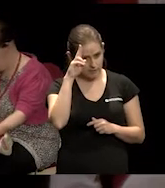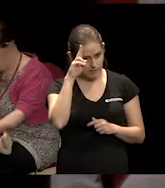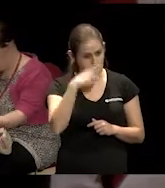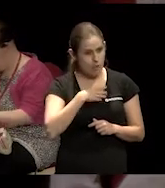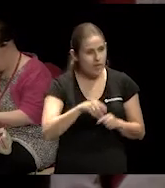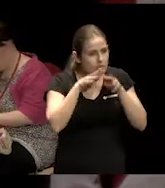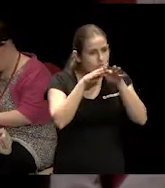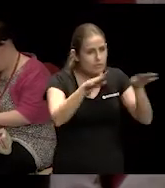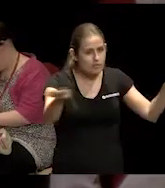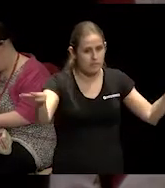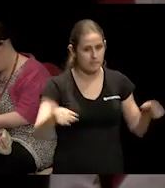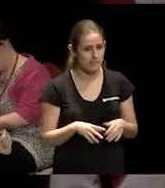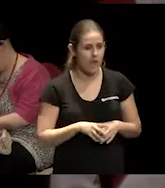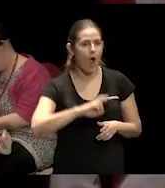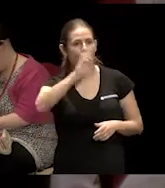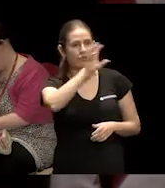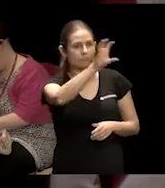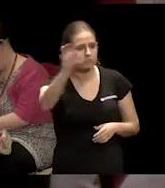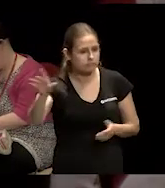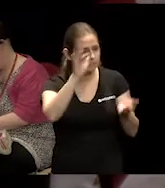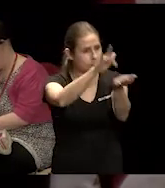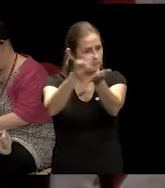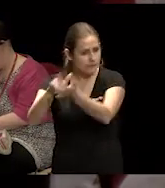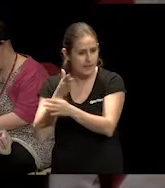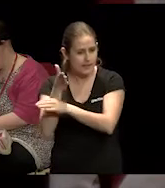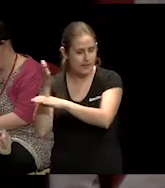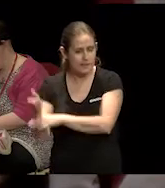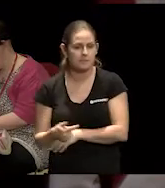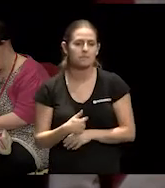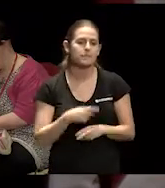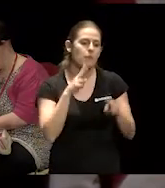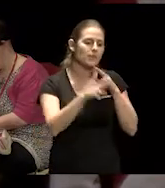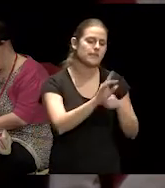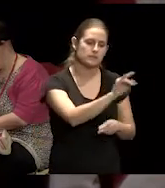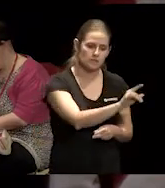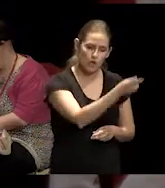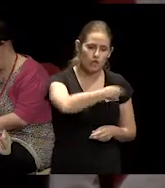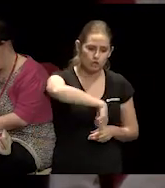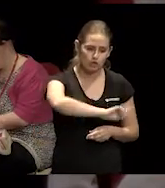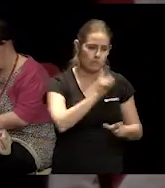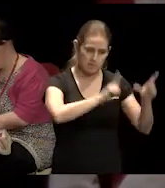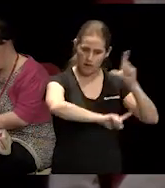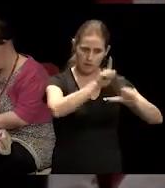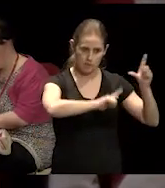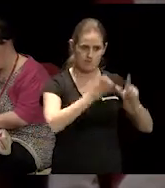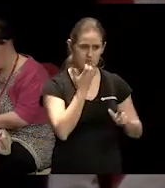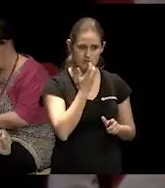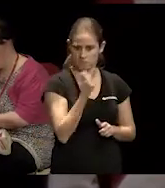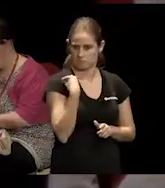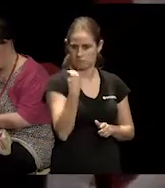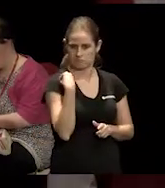Nosotros viajamos a donde nos digan, siempre que nos paguen, porque nos financiamos a base de tocar, como todas las bandas. Y